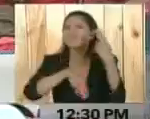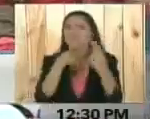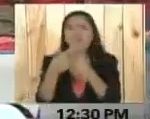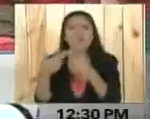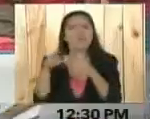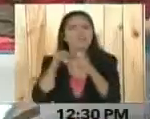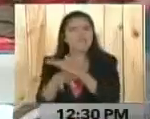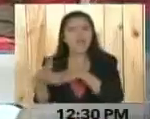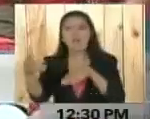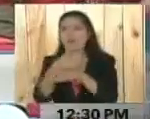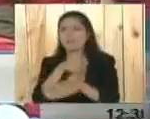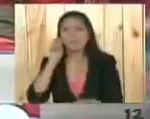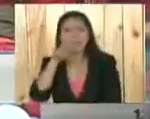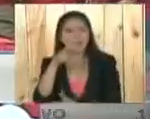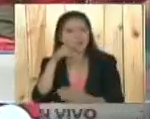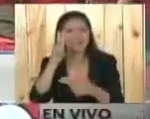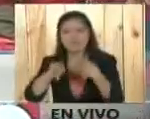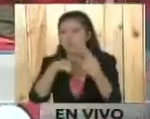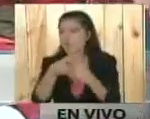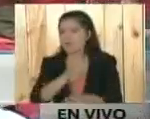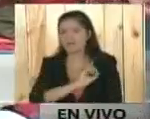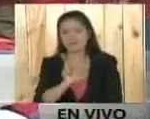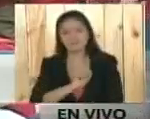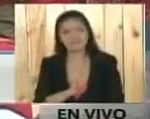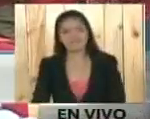nunca. Nunca.